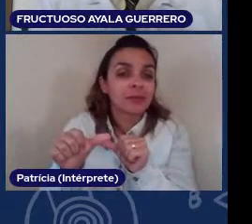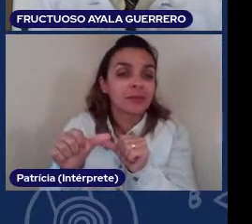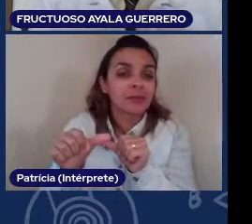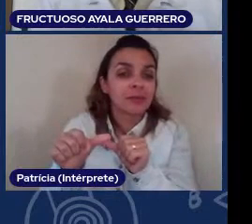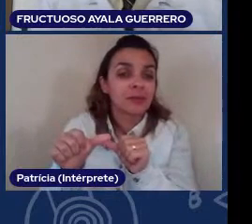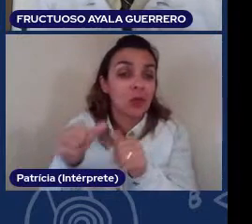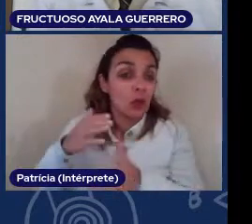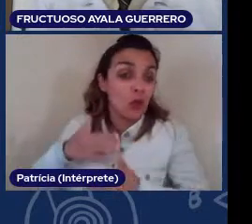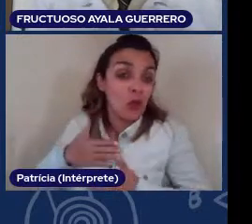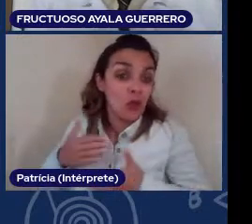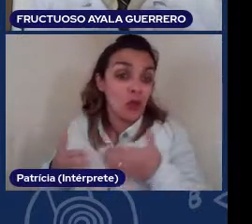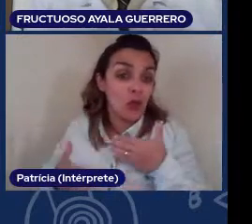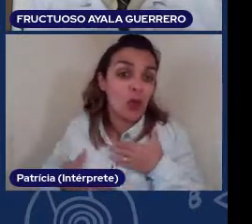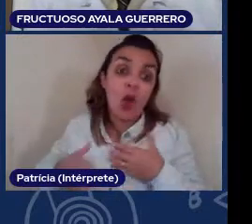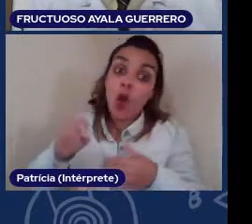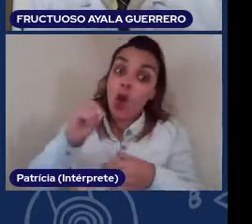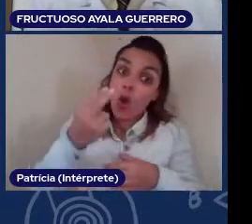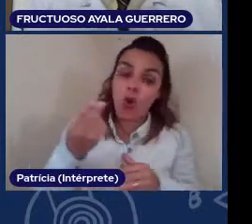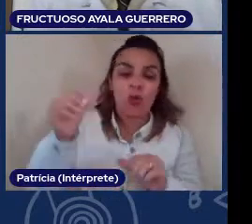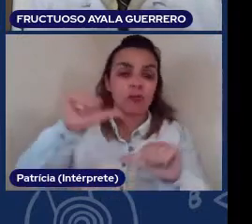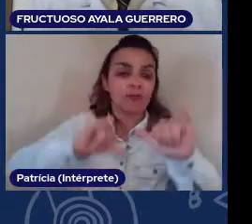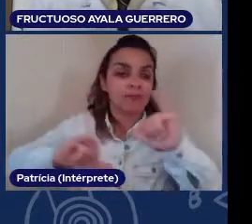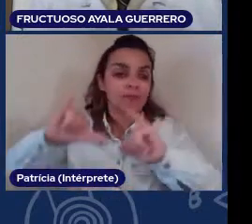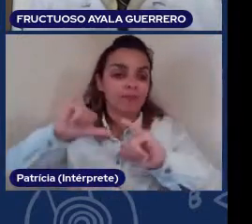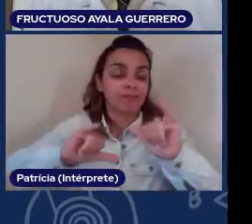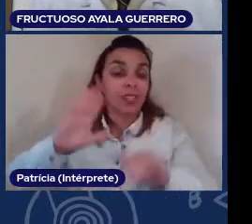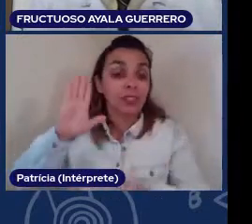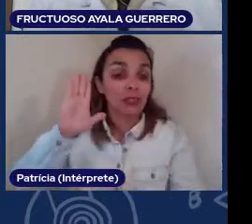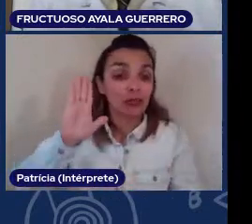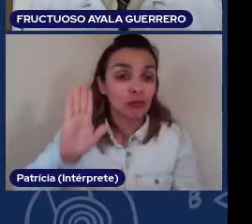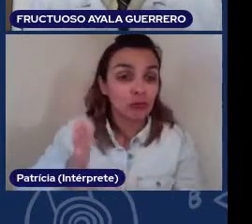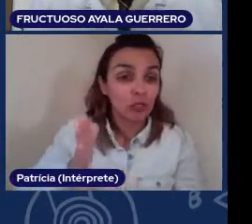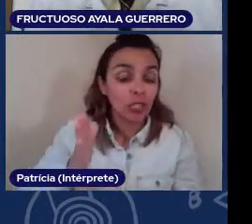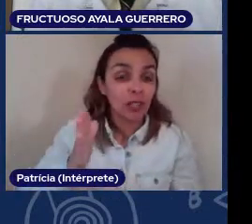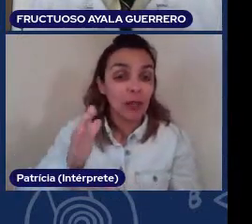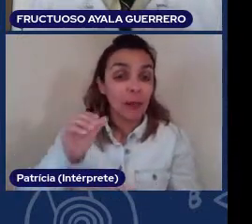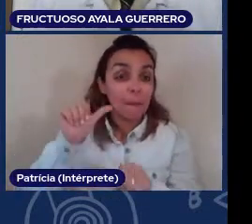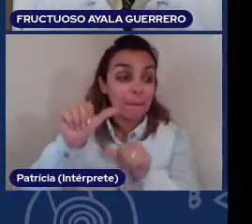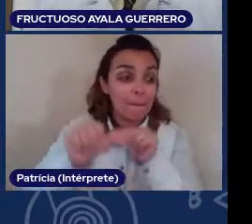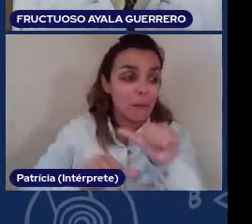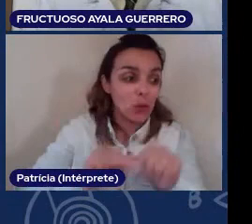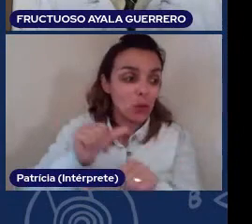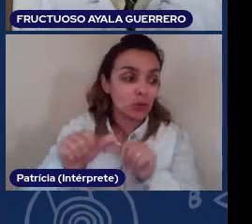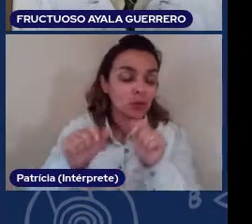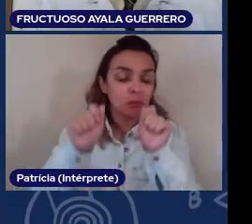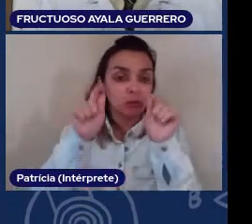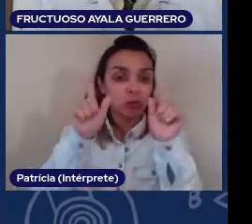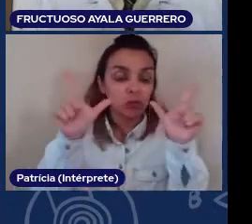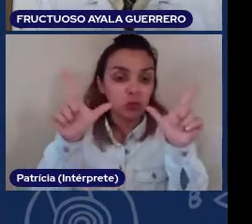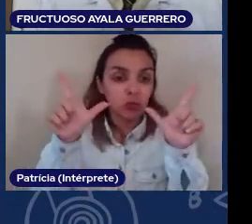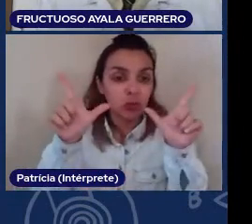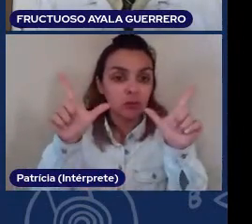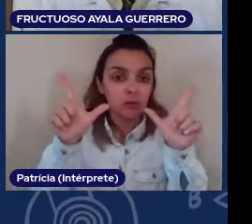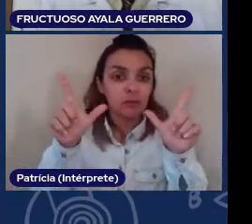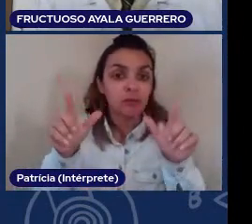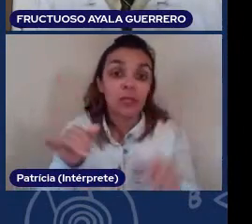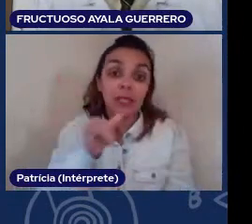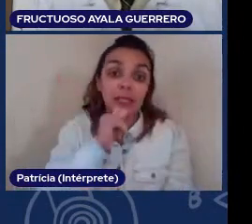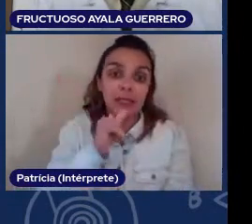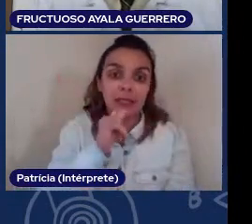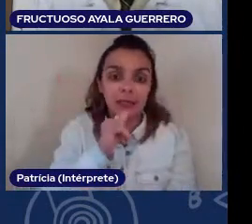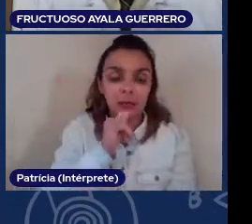anatómica o química, pues ya alteró nuestra vigilia y el sueño. Aquí, por ejemplo, en